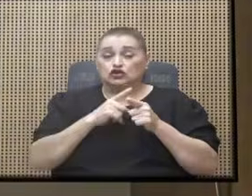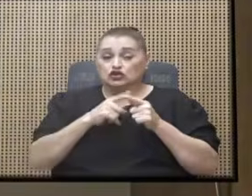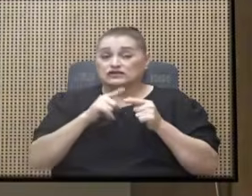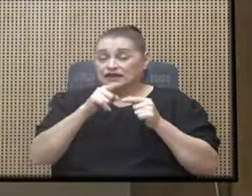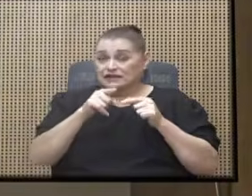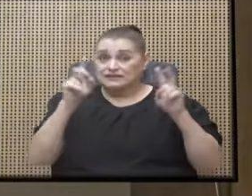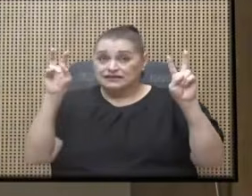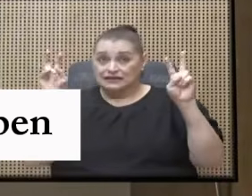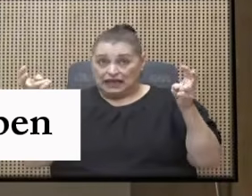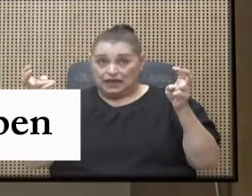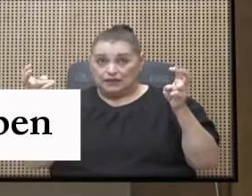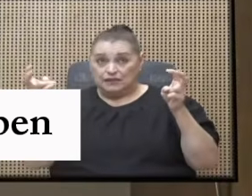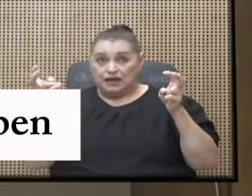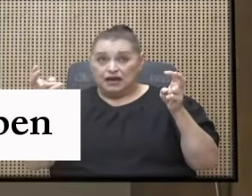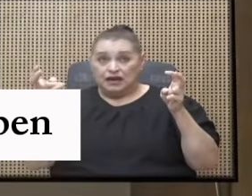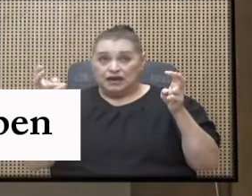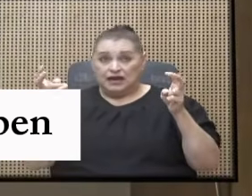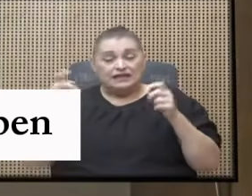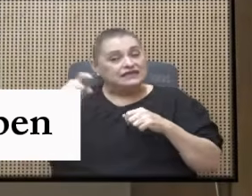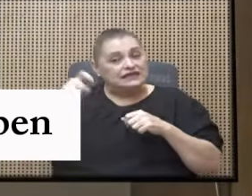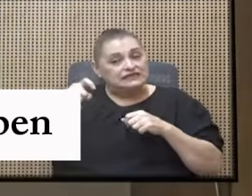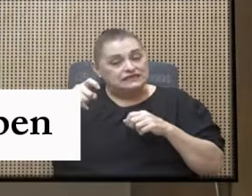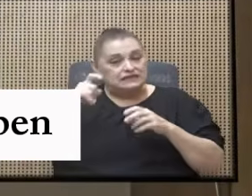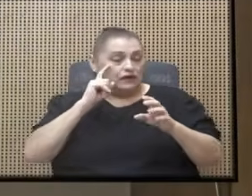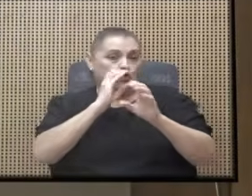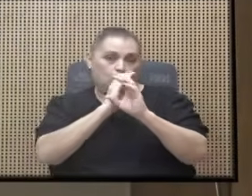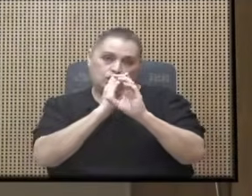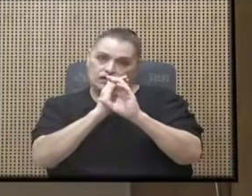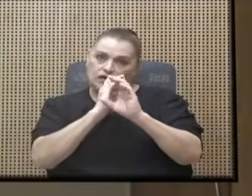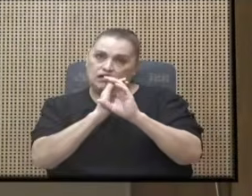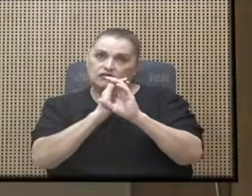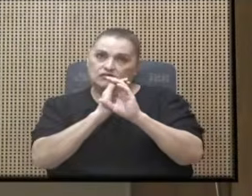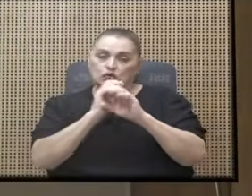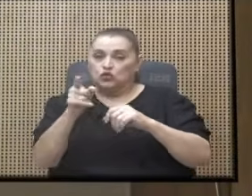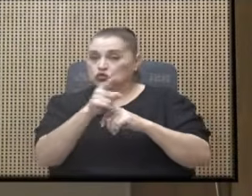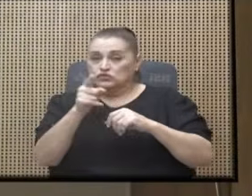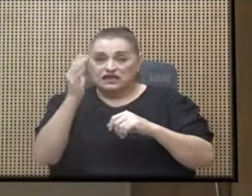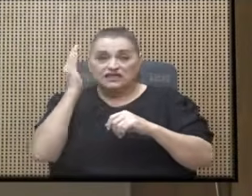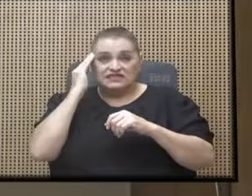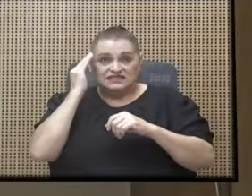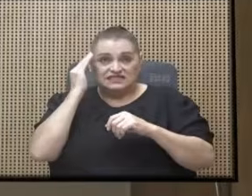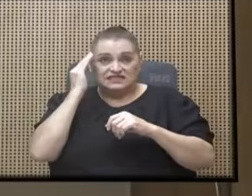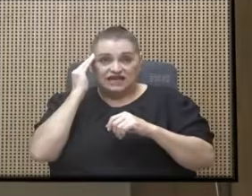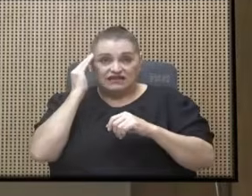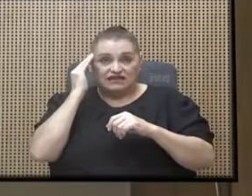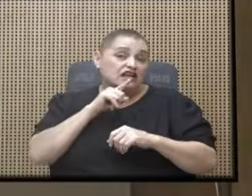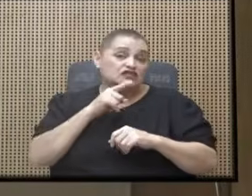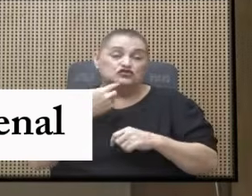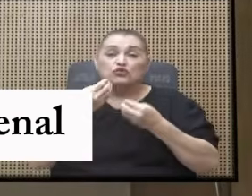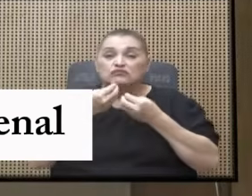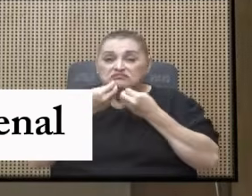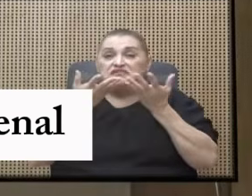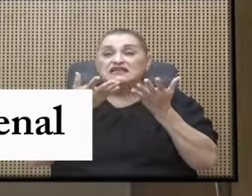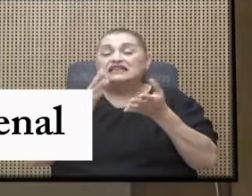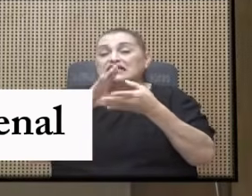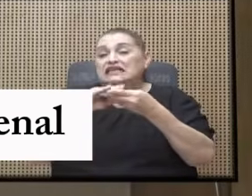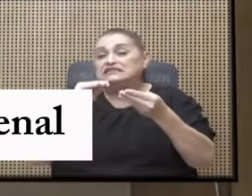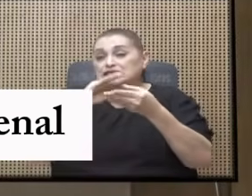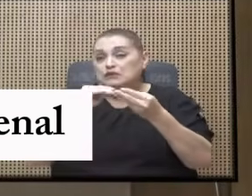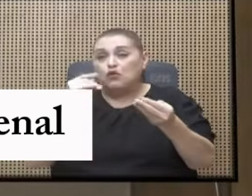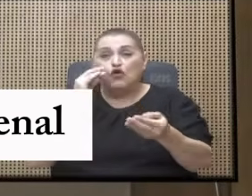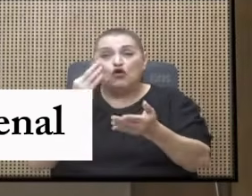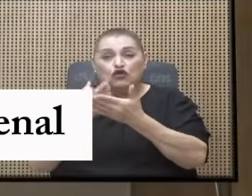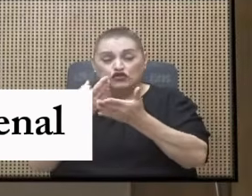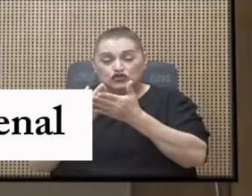que requiere cuidado, porque ustedes saben, el delito de falso testimonio, tipificado en el